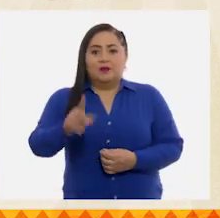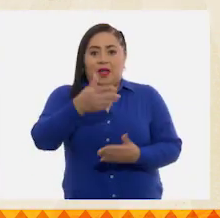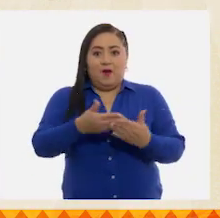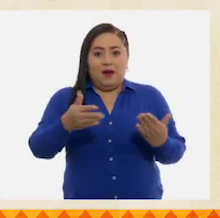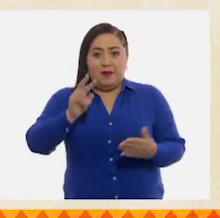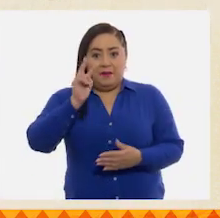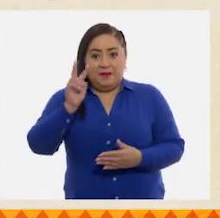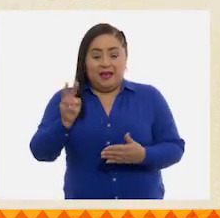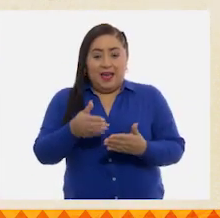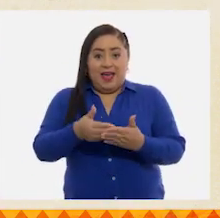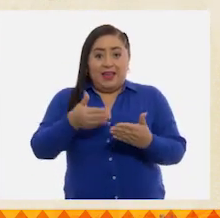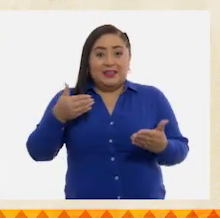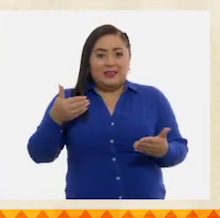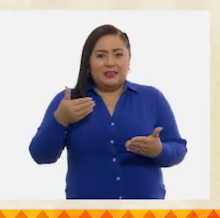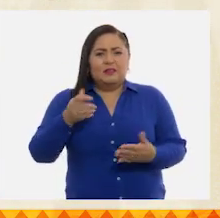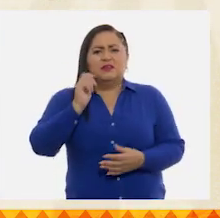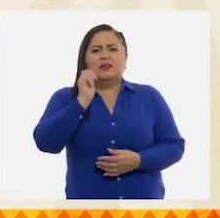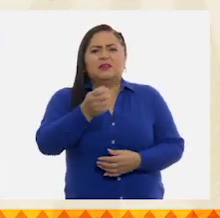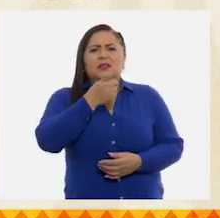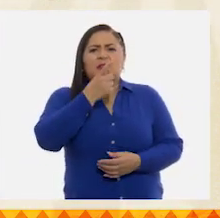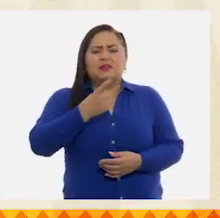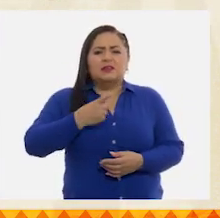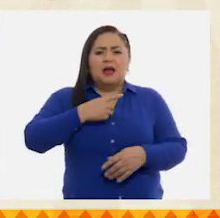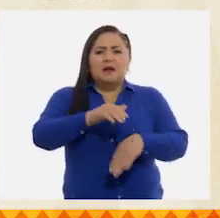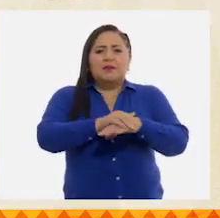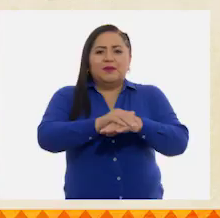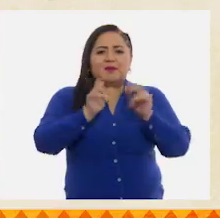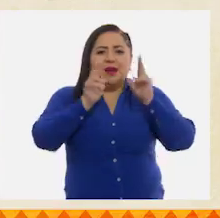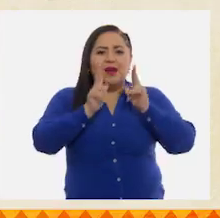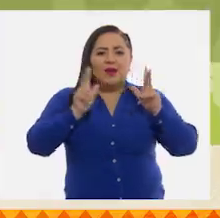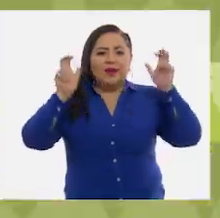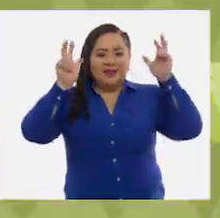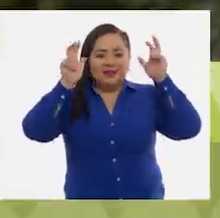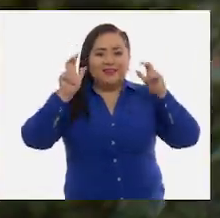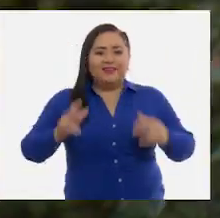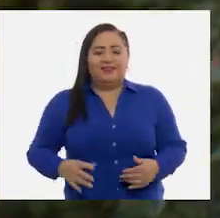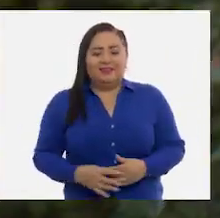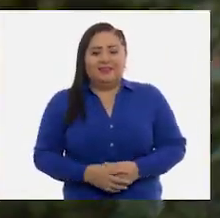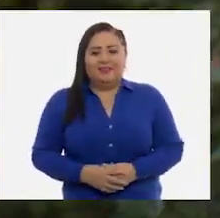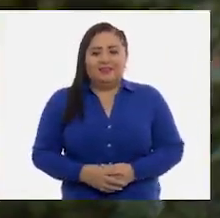Veamos, antes que nada, ¿qué tiene que decirnos nuestro amigo Ajolisto?